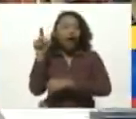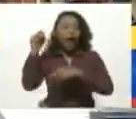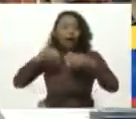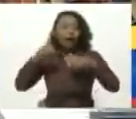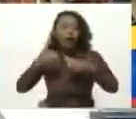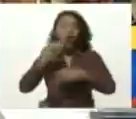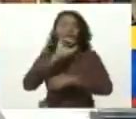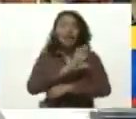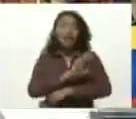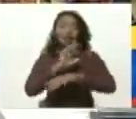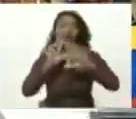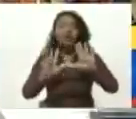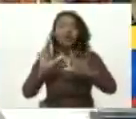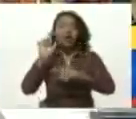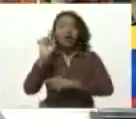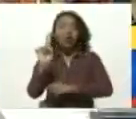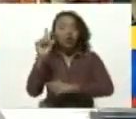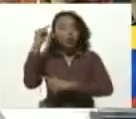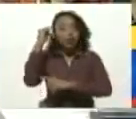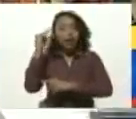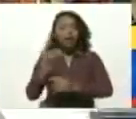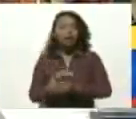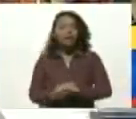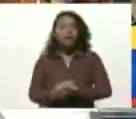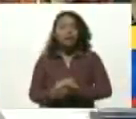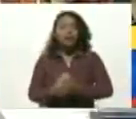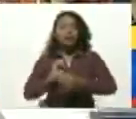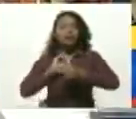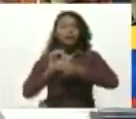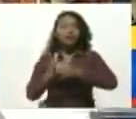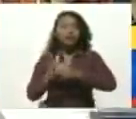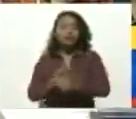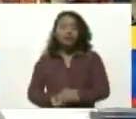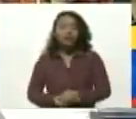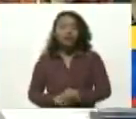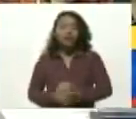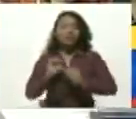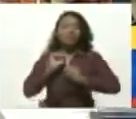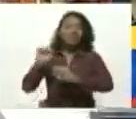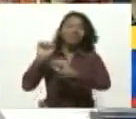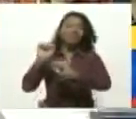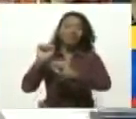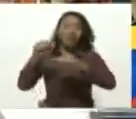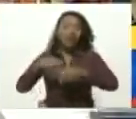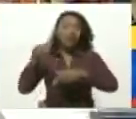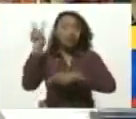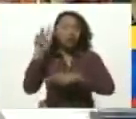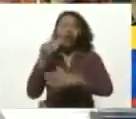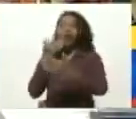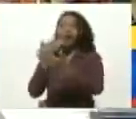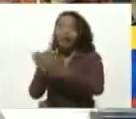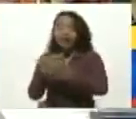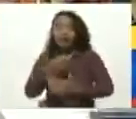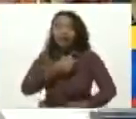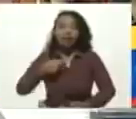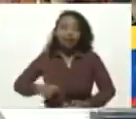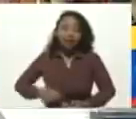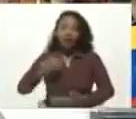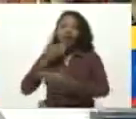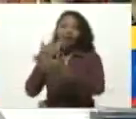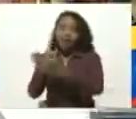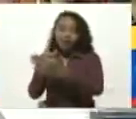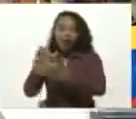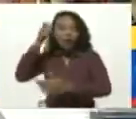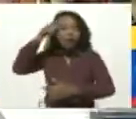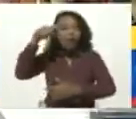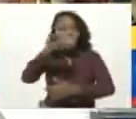estos 581 días de coronavirus y de combate desde Venezuela. Gracias a la China, al pueblo